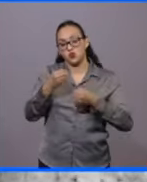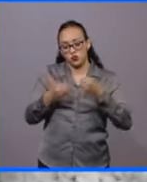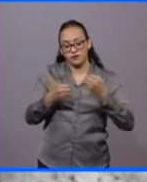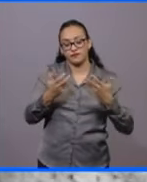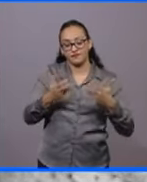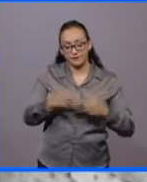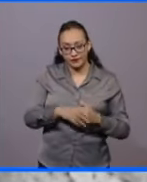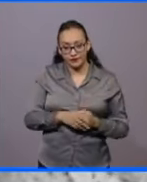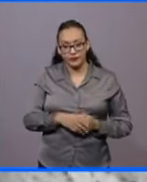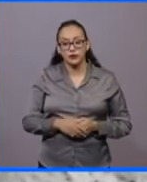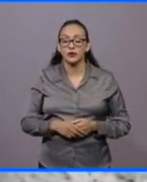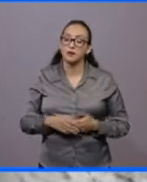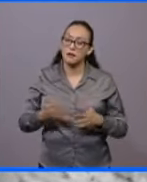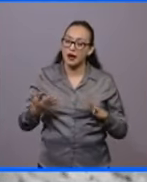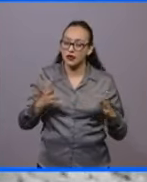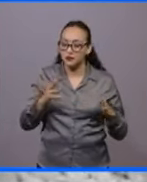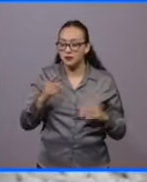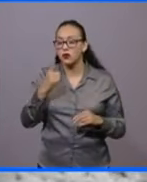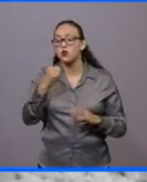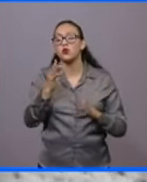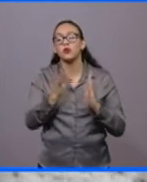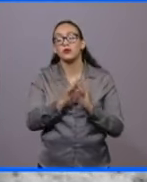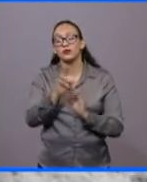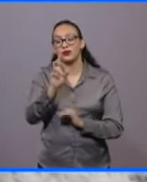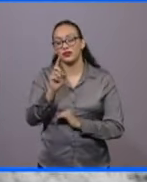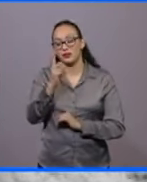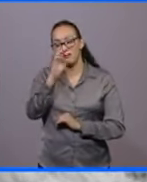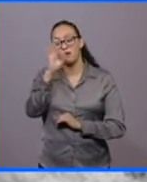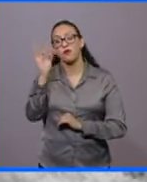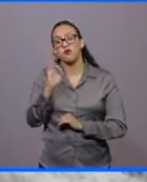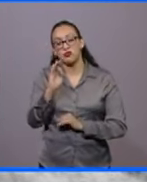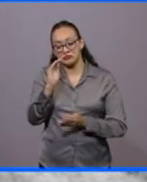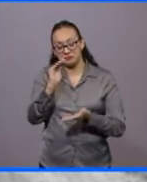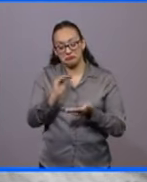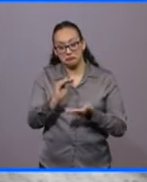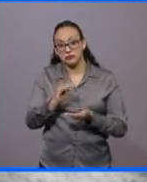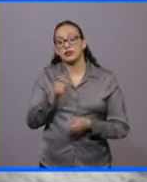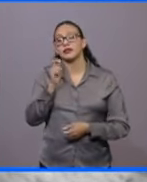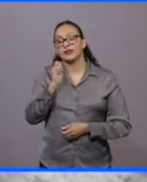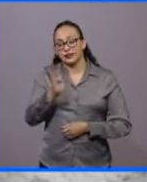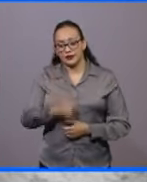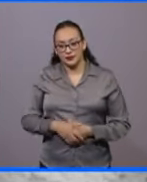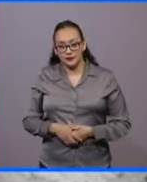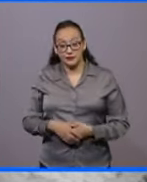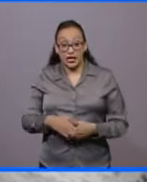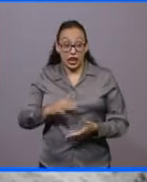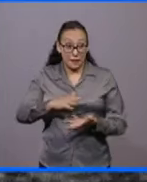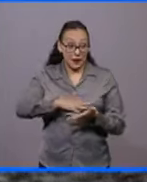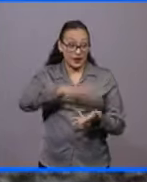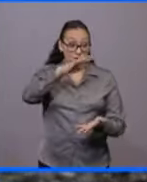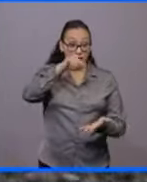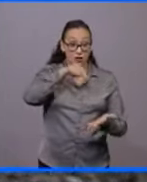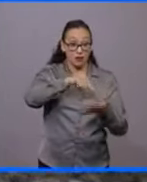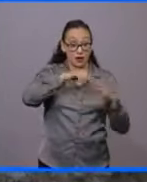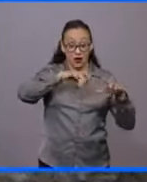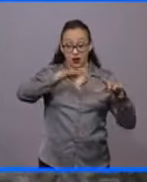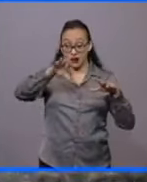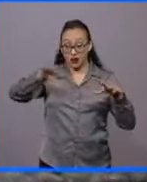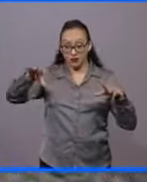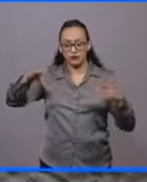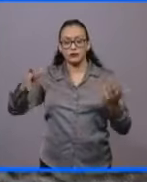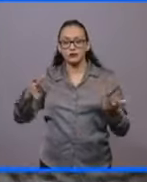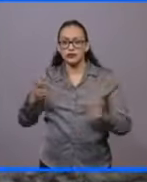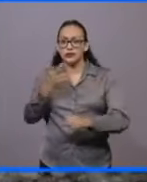fueron judicializadas, lo que equivale al 1.31%. Lo que refleja, se indica que en la mayoría de las entidades el porcentaje de